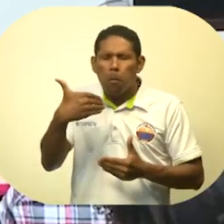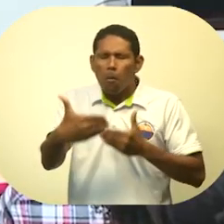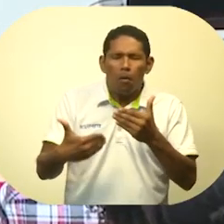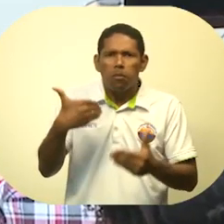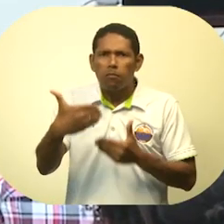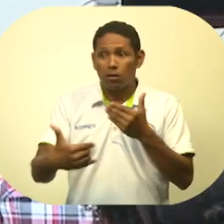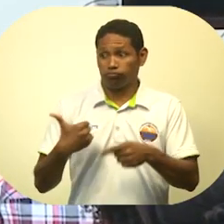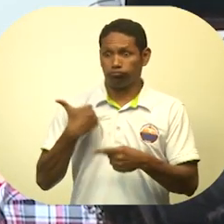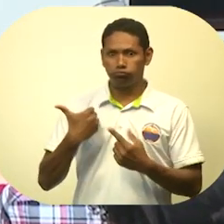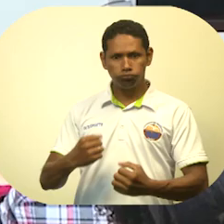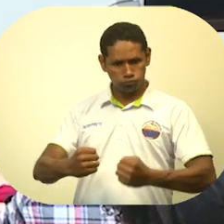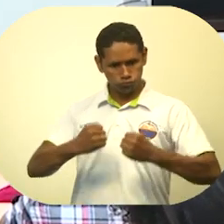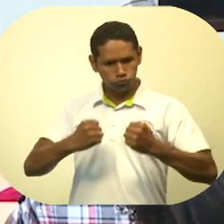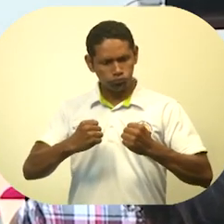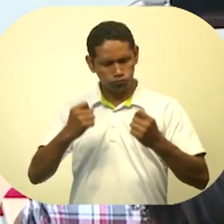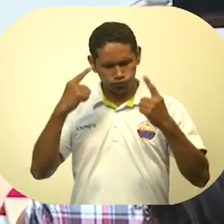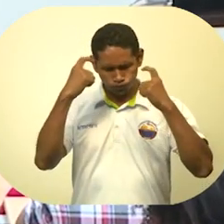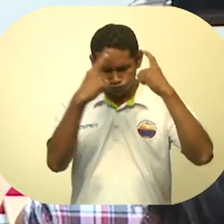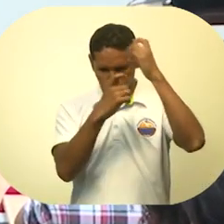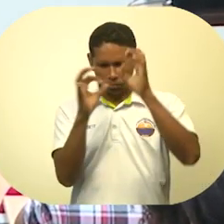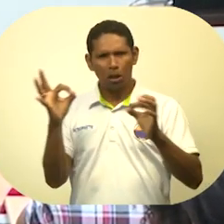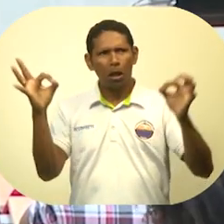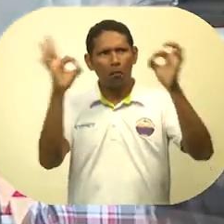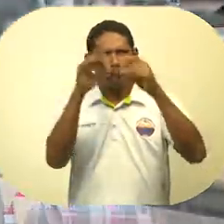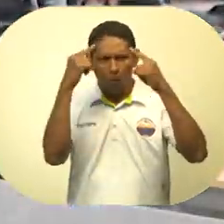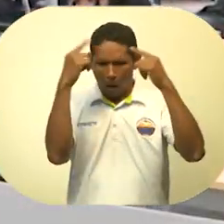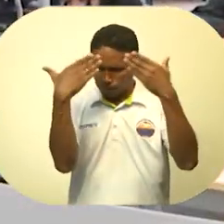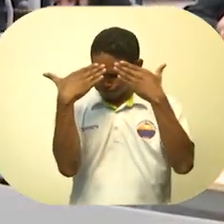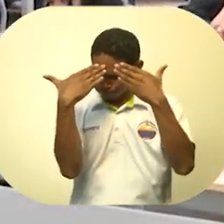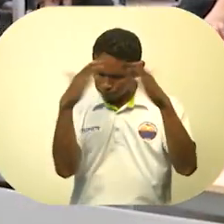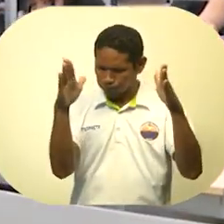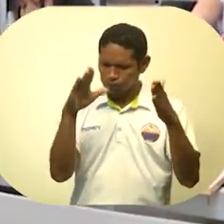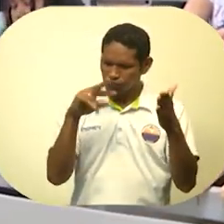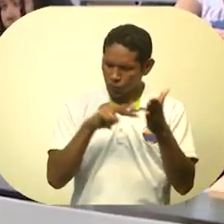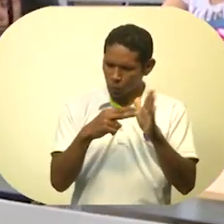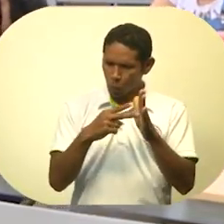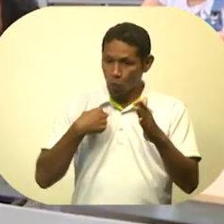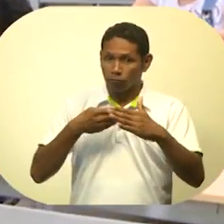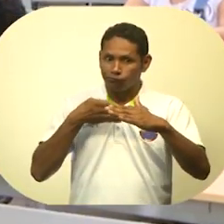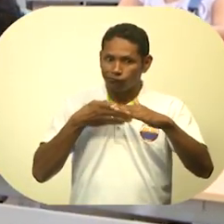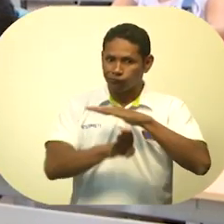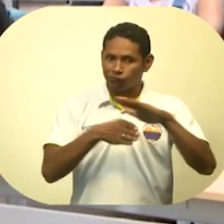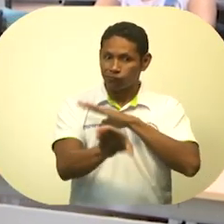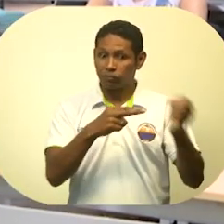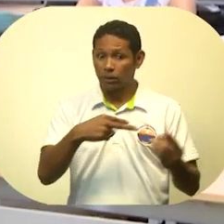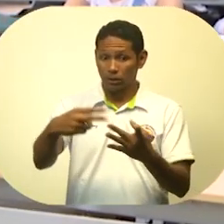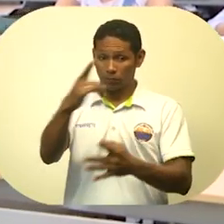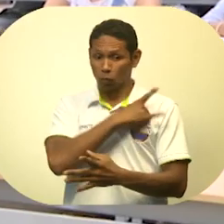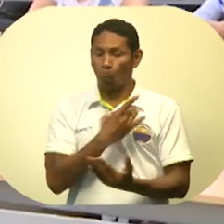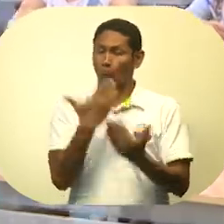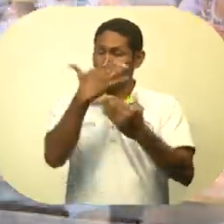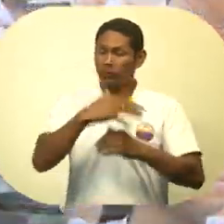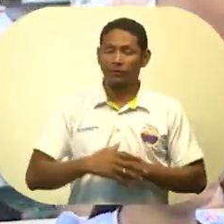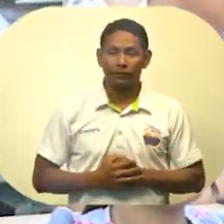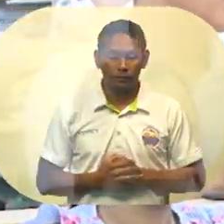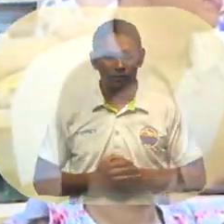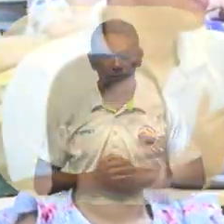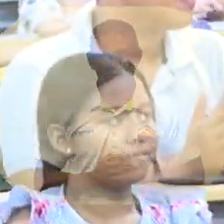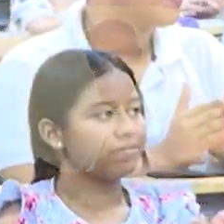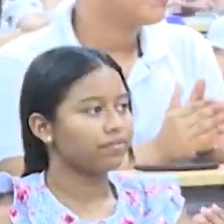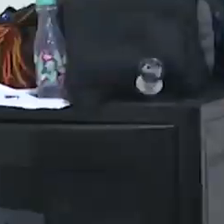numerosas experiencias que le han permitido adquirir una perspectiva más amplia de lo que significa tener acceso a la